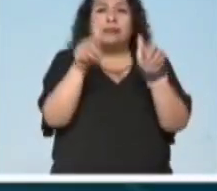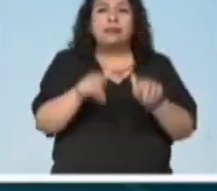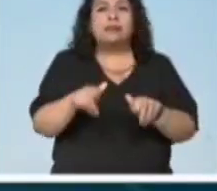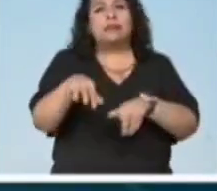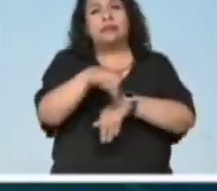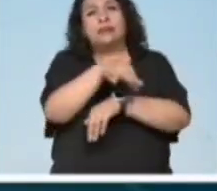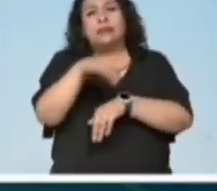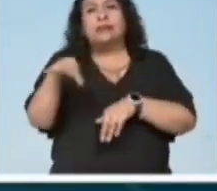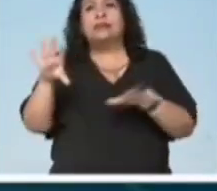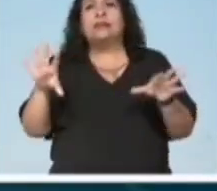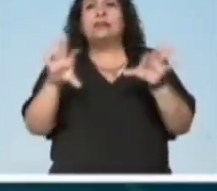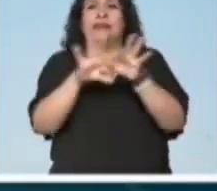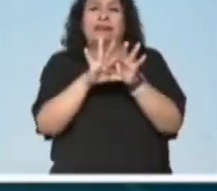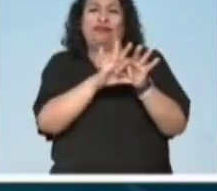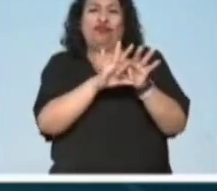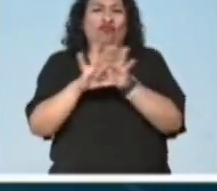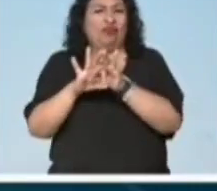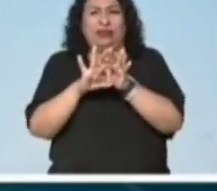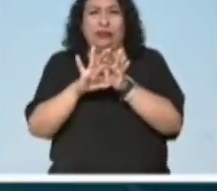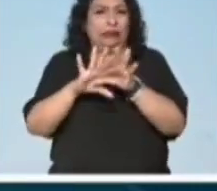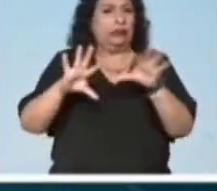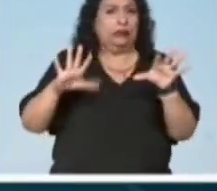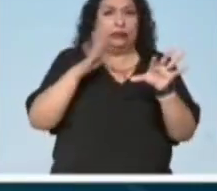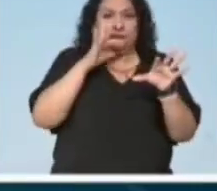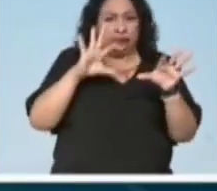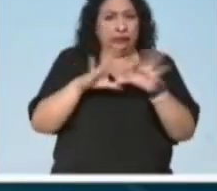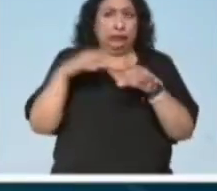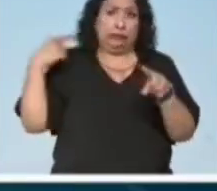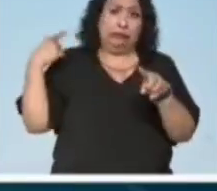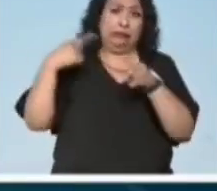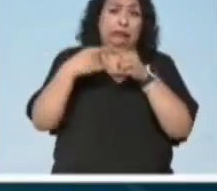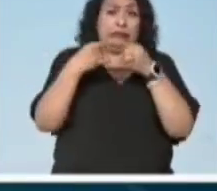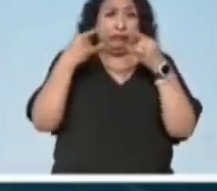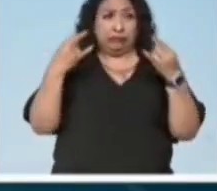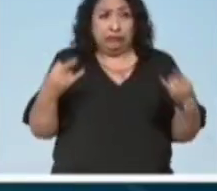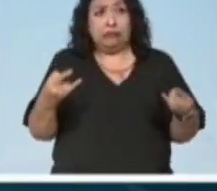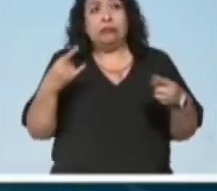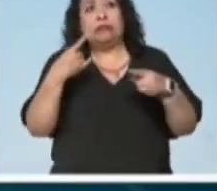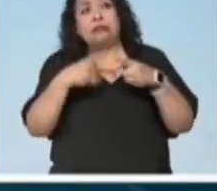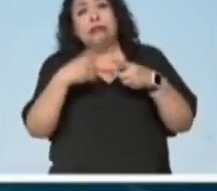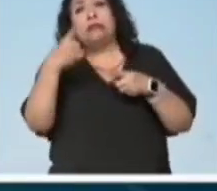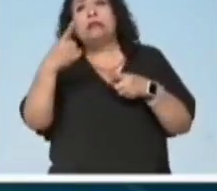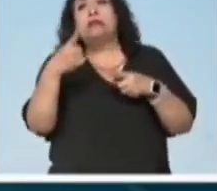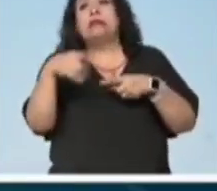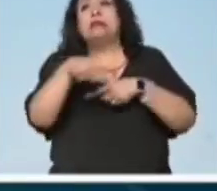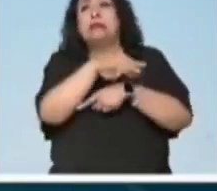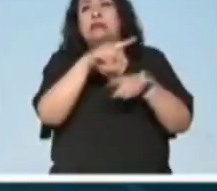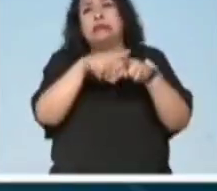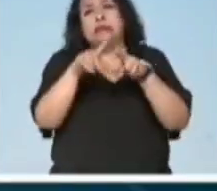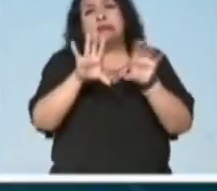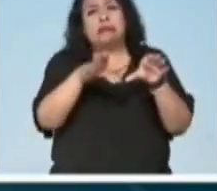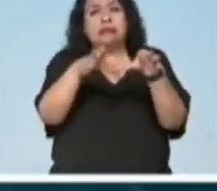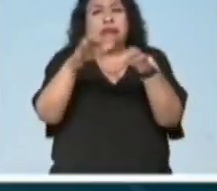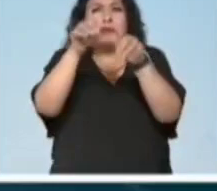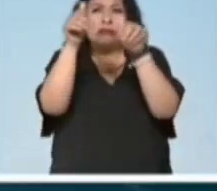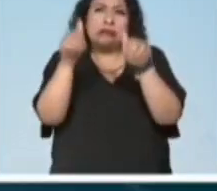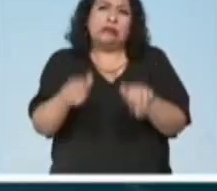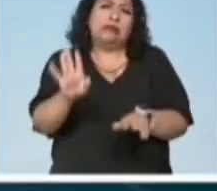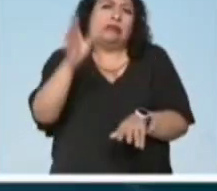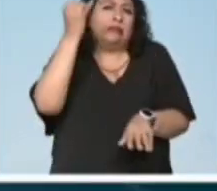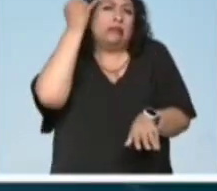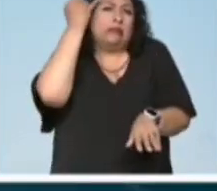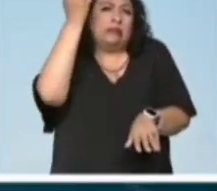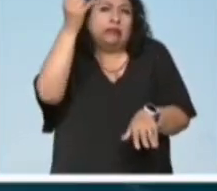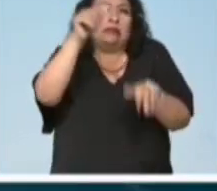indisociable estos vasos comunicantes que existen ya han existido largo de la historia entre la escritura con diferentes disciplinas artísticas desde luego